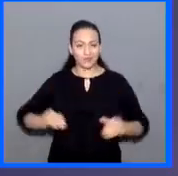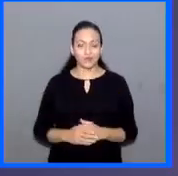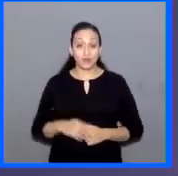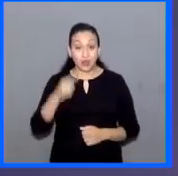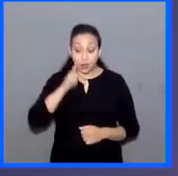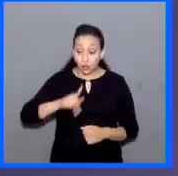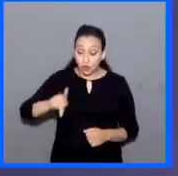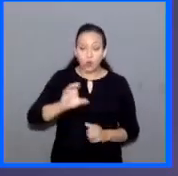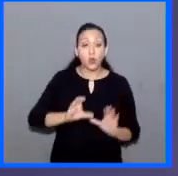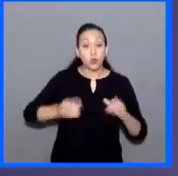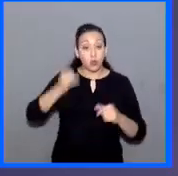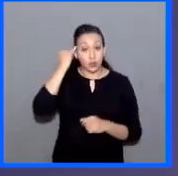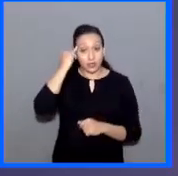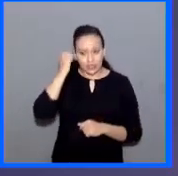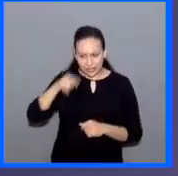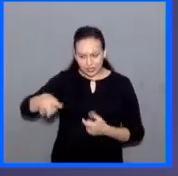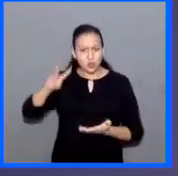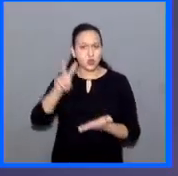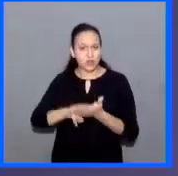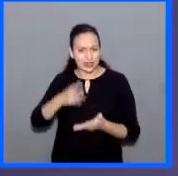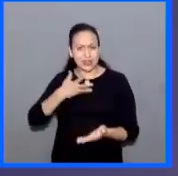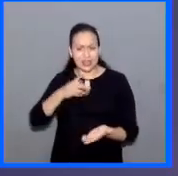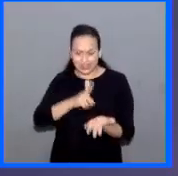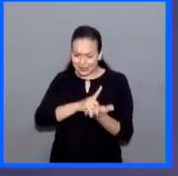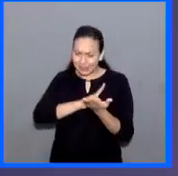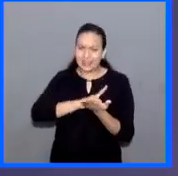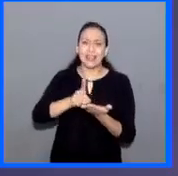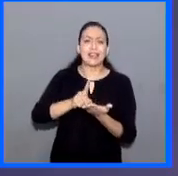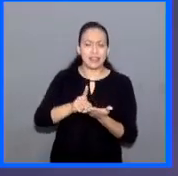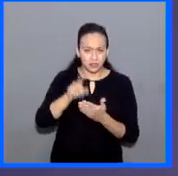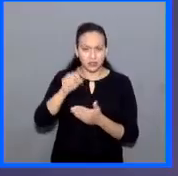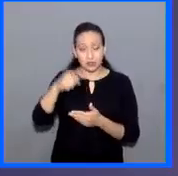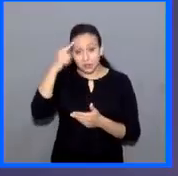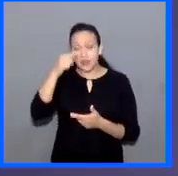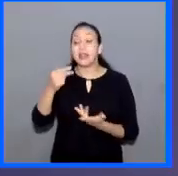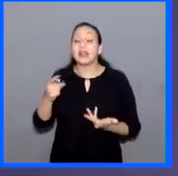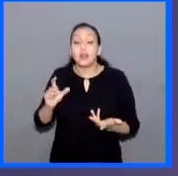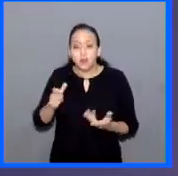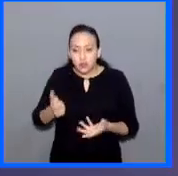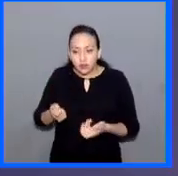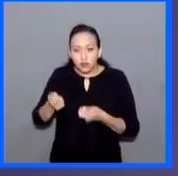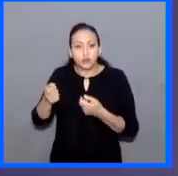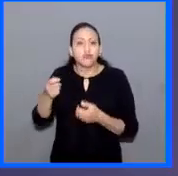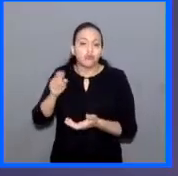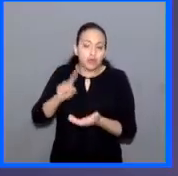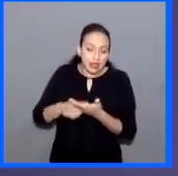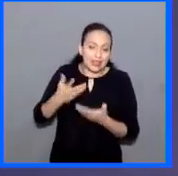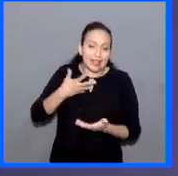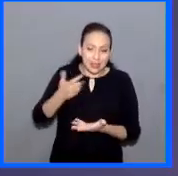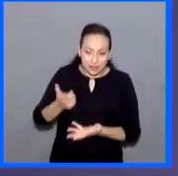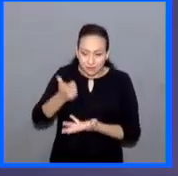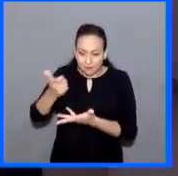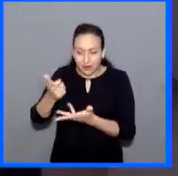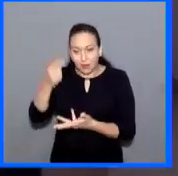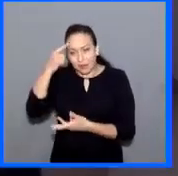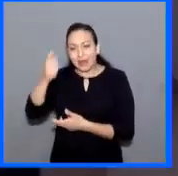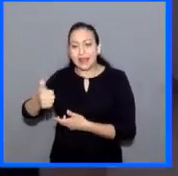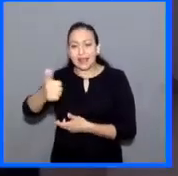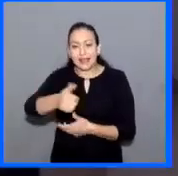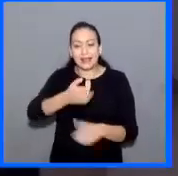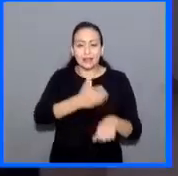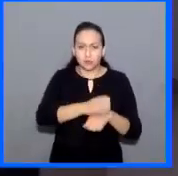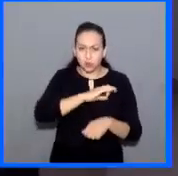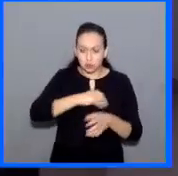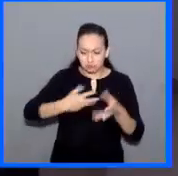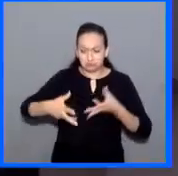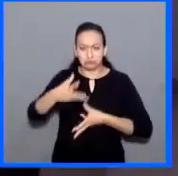indígenas tienen el derecho de administrar directamente los recursos que les sean asignados en el presupuesto de egresos de cada entidad federativa.